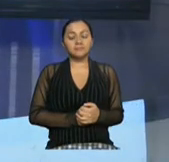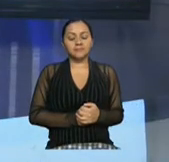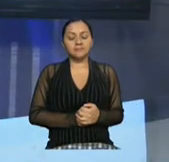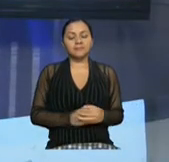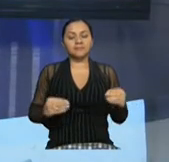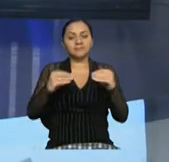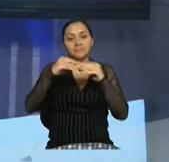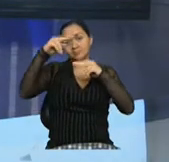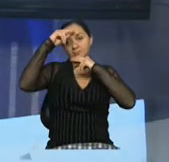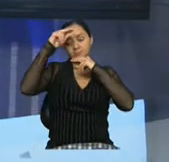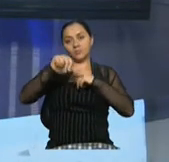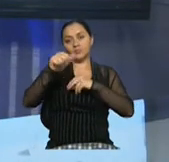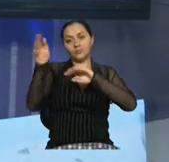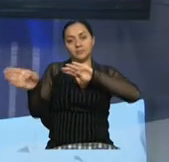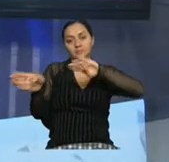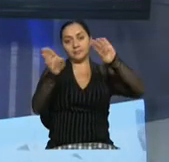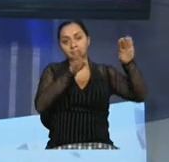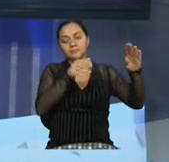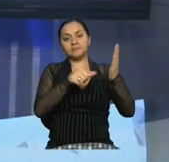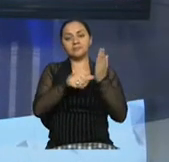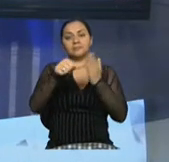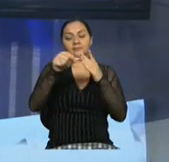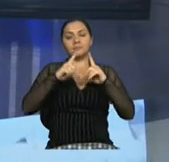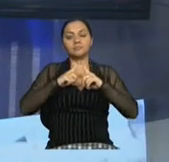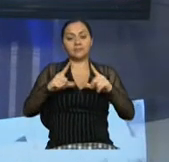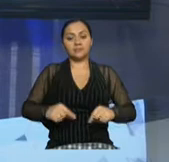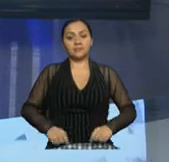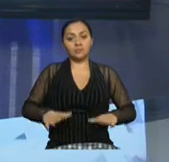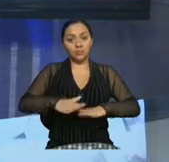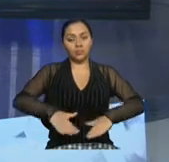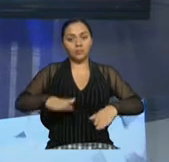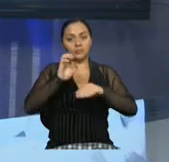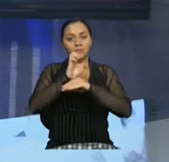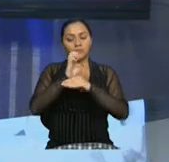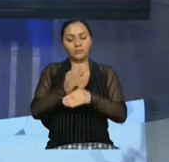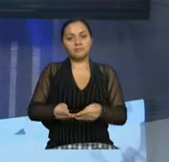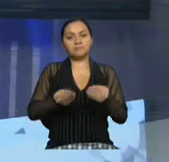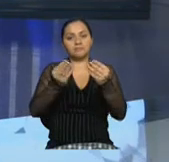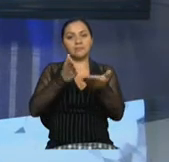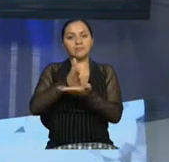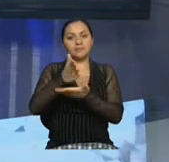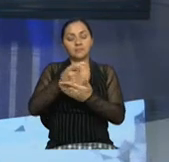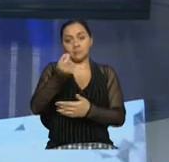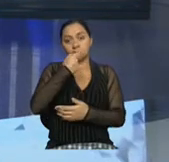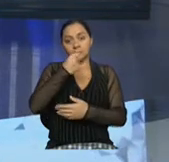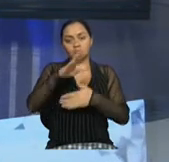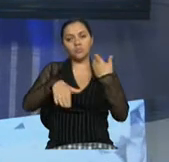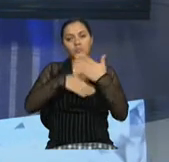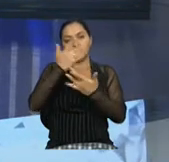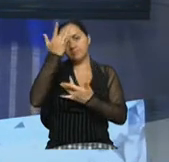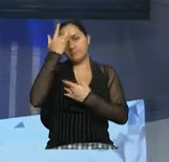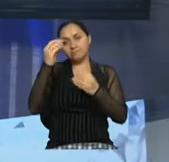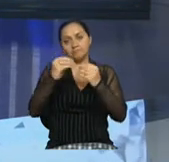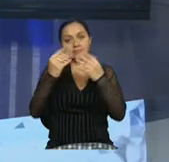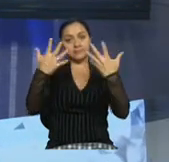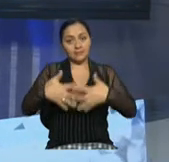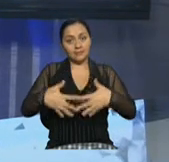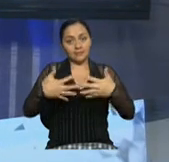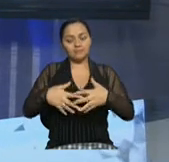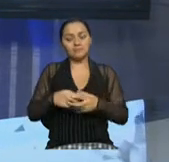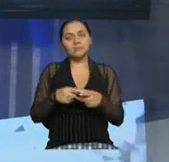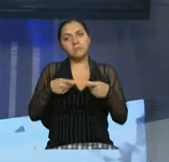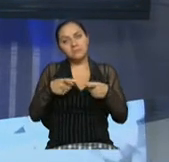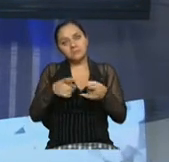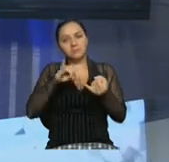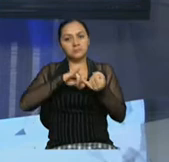Revisamos otros temas. El Ministerio de Salud Pública del Ecuador garantiza el acceso a medicamentos para enfermedades catastróficas y raras. Desde